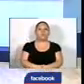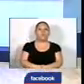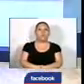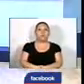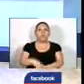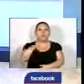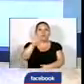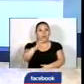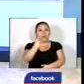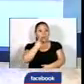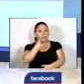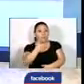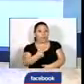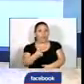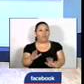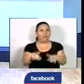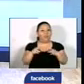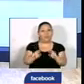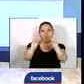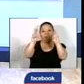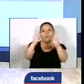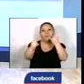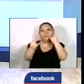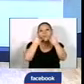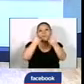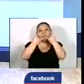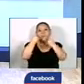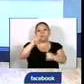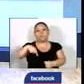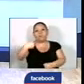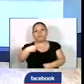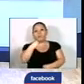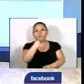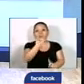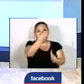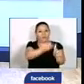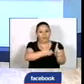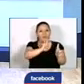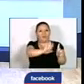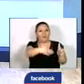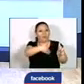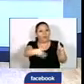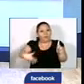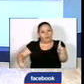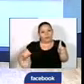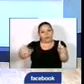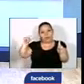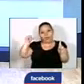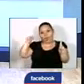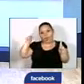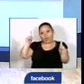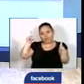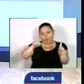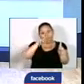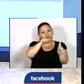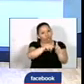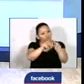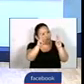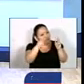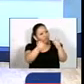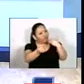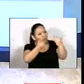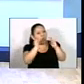Por cierto, les adelantamos que mañana en el espacio de la entrevista de Hechos AM vamos a conversar con Rubén Alemán y vamos a profundizar con este tema de los